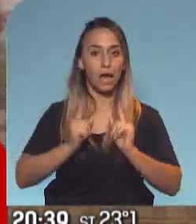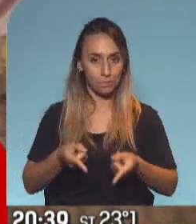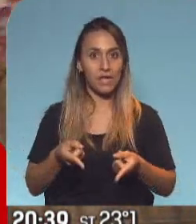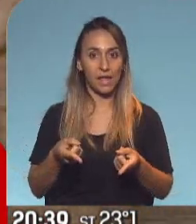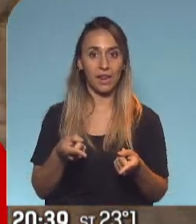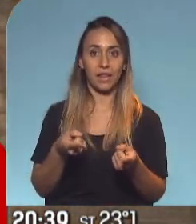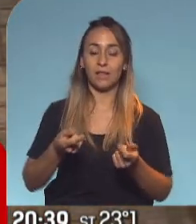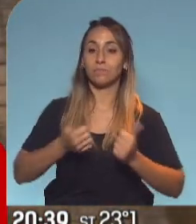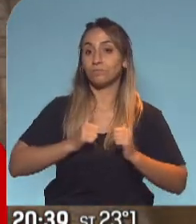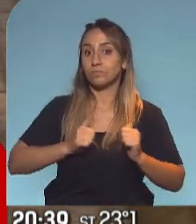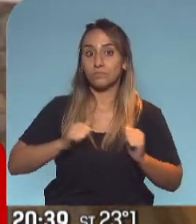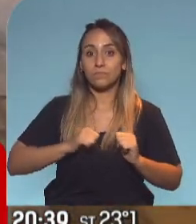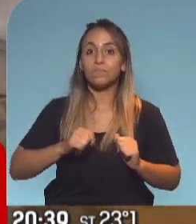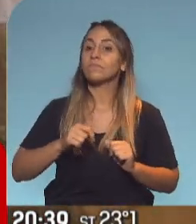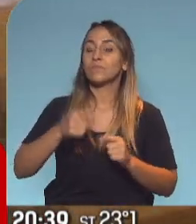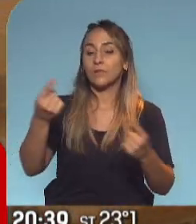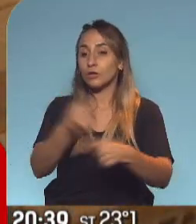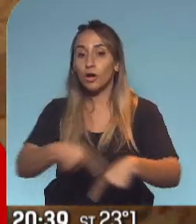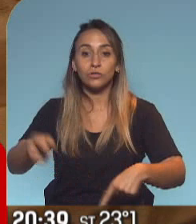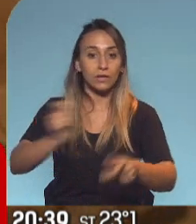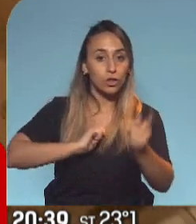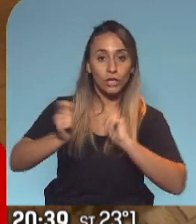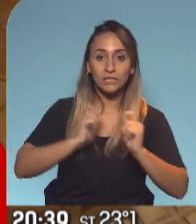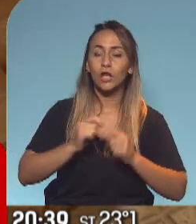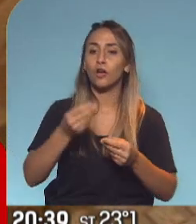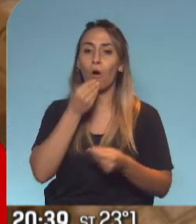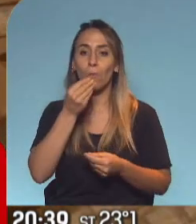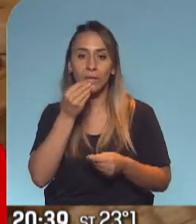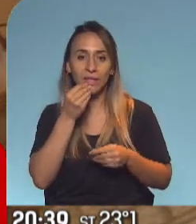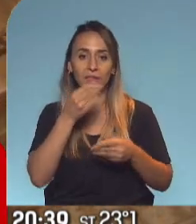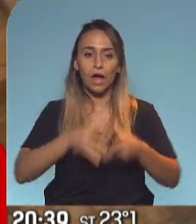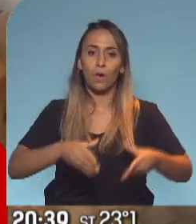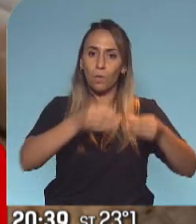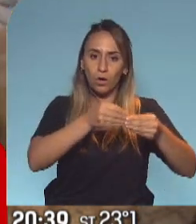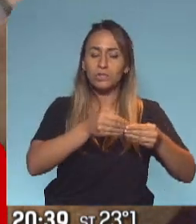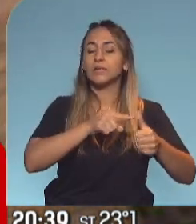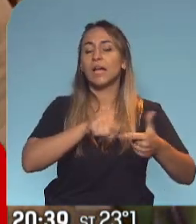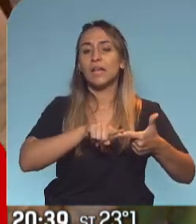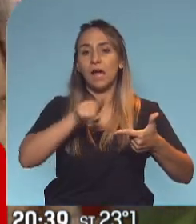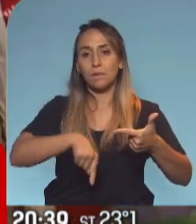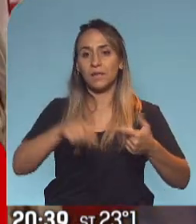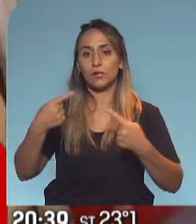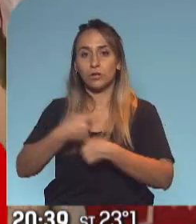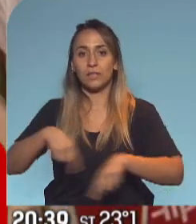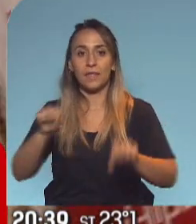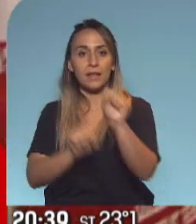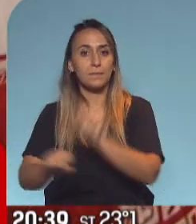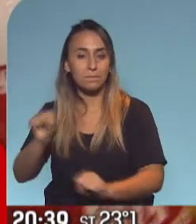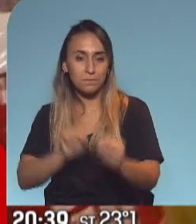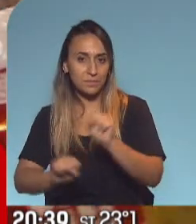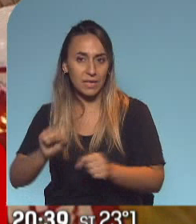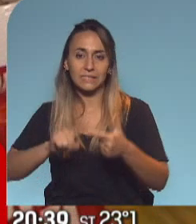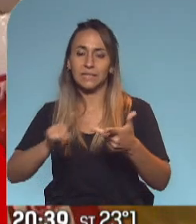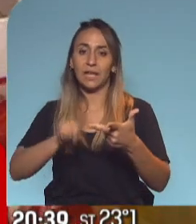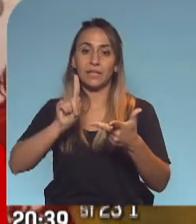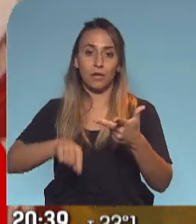van a estar recibiendo alimentos no perecederos también artículos de limpieza y sobre